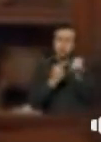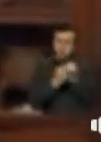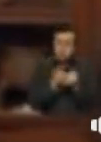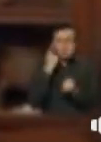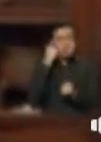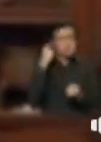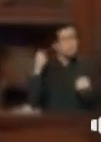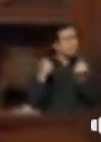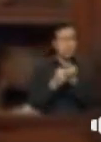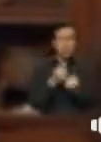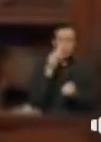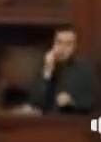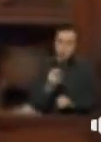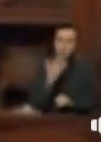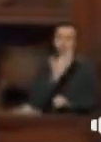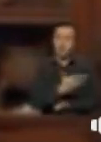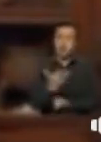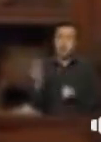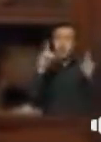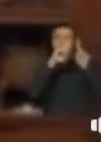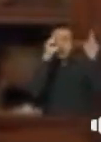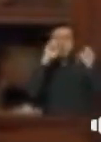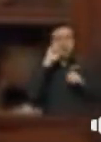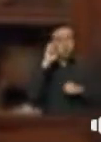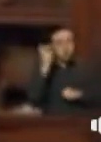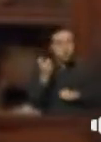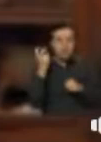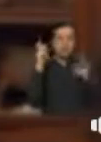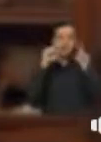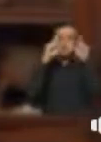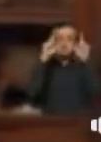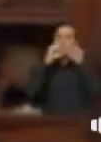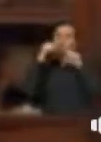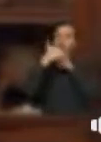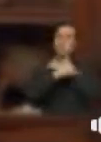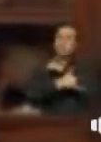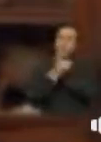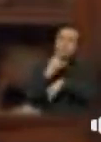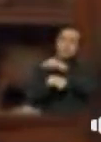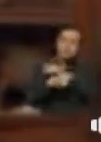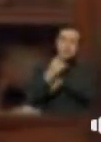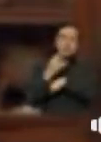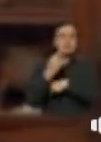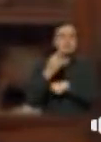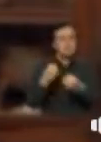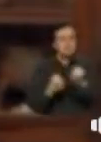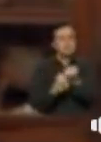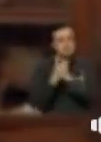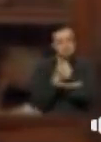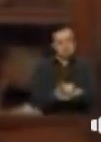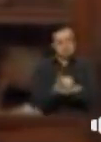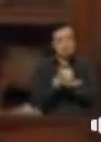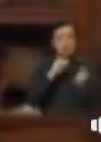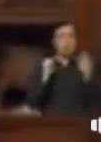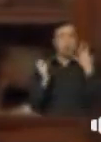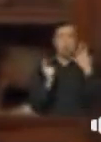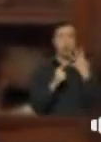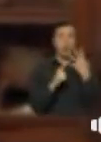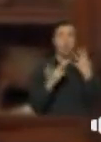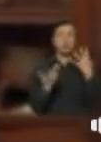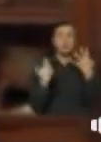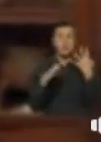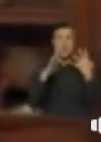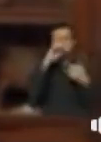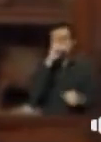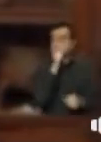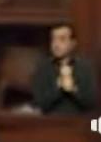en el apoyo que necesitan el sector turístico, las cadenas exportadoras y los pequeños contribuyentes. Cuarto, estamos